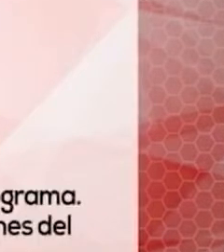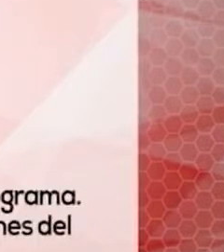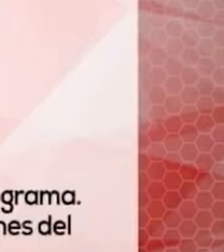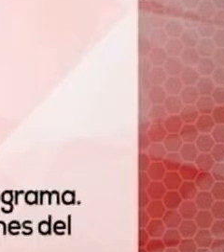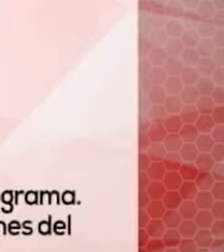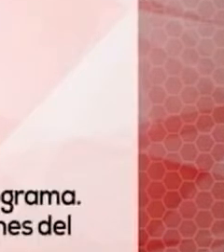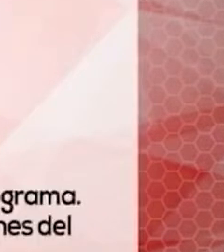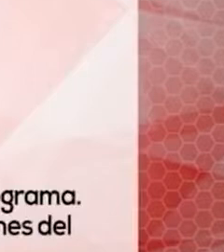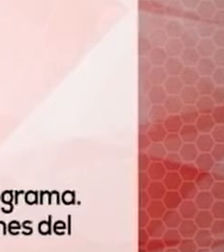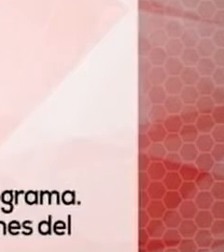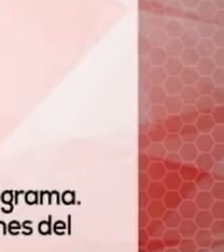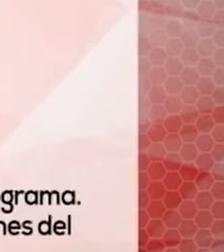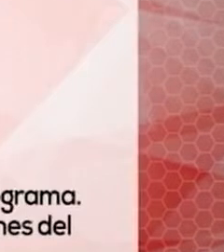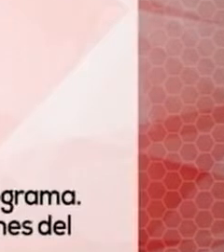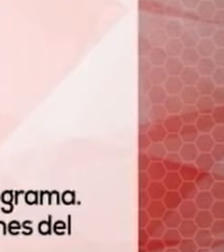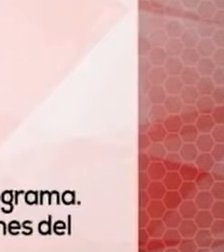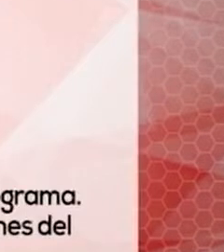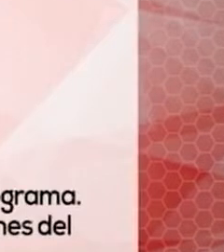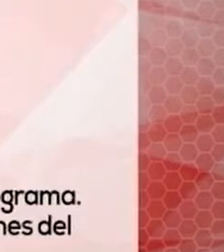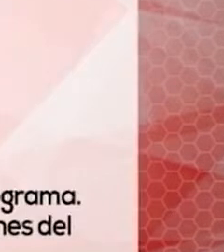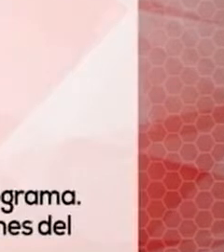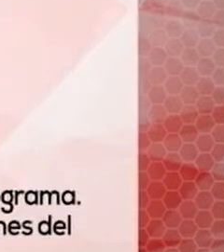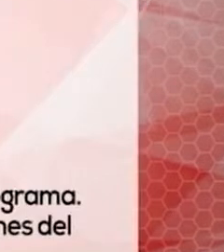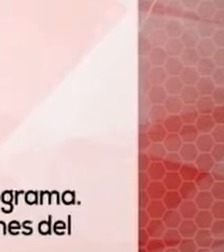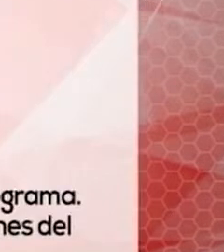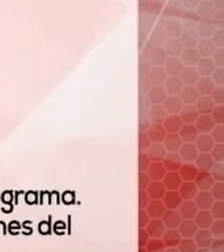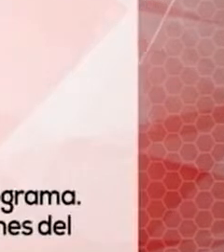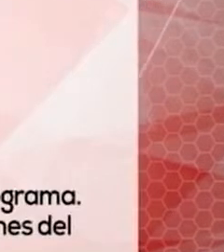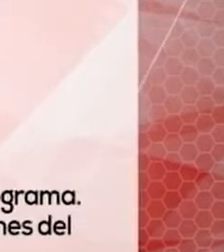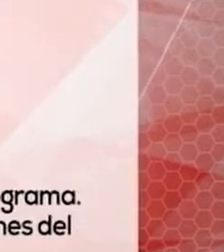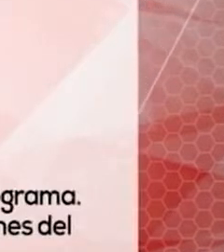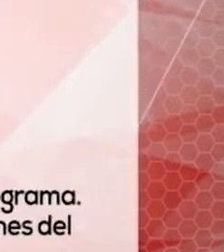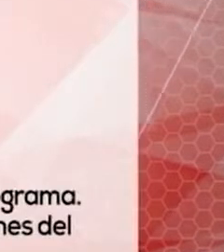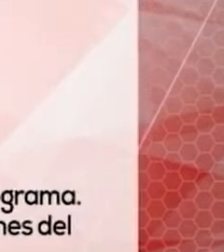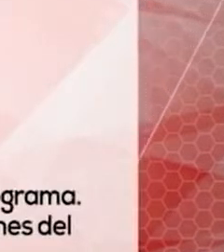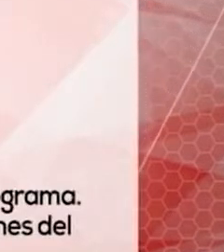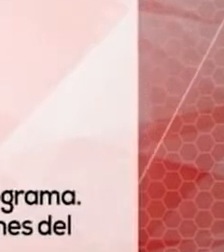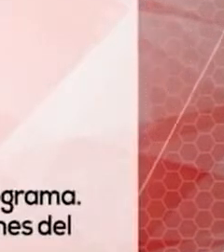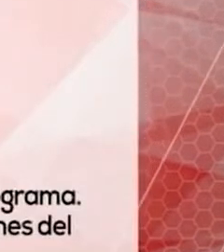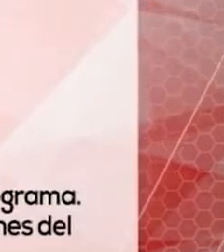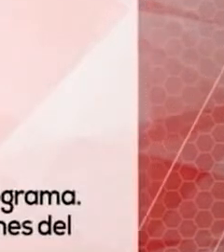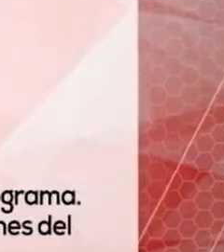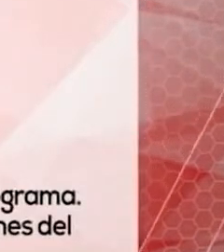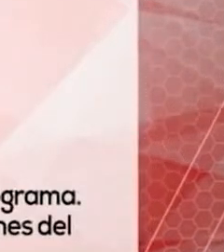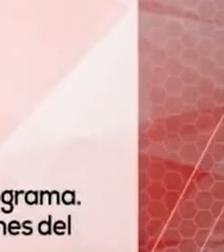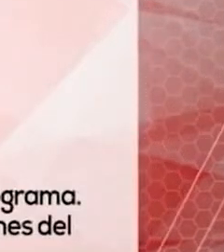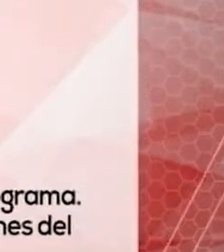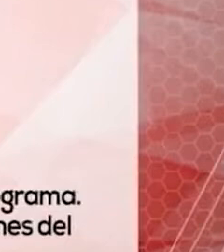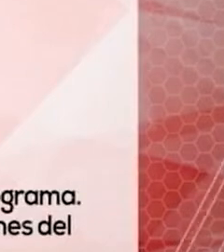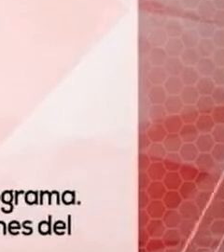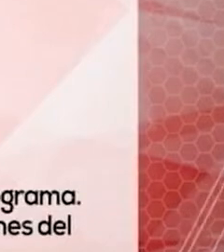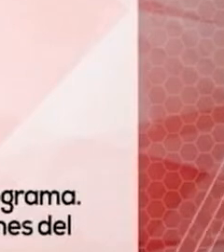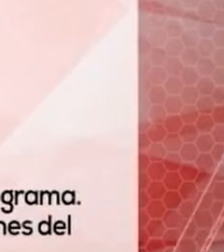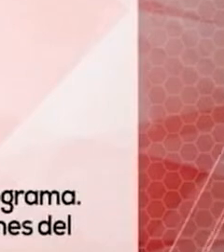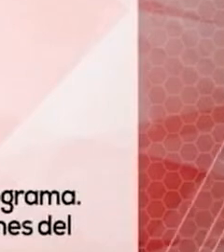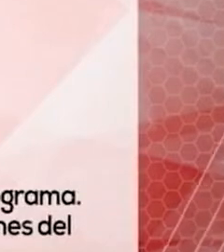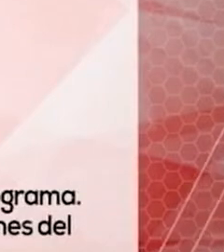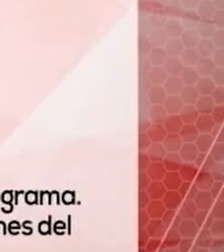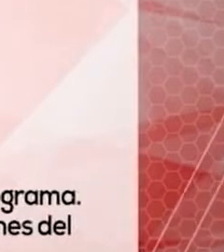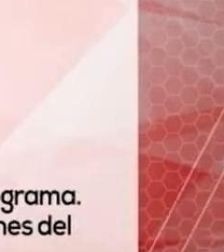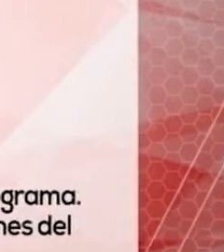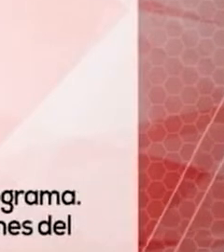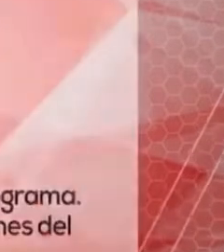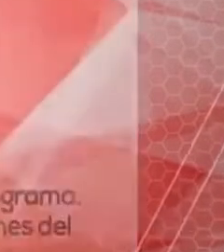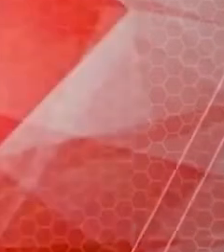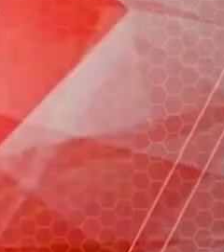Estaremos informando por este medio la fecha de reanudación del programa. Gracias por la comprensión y les invitamos a seguir las recomendaciones